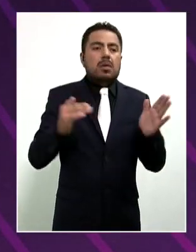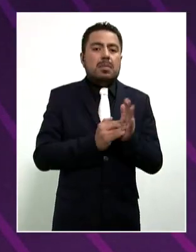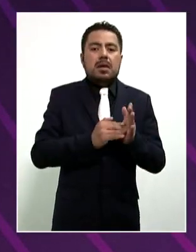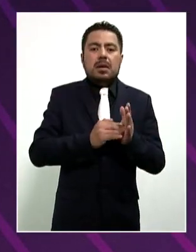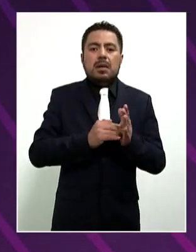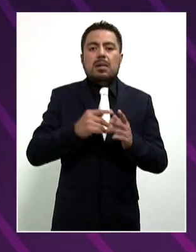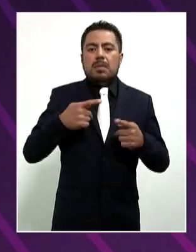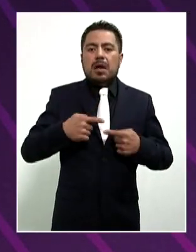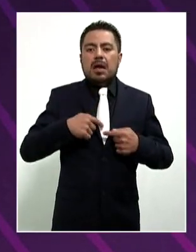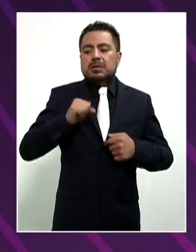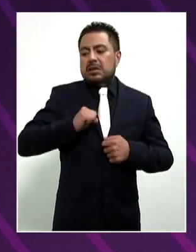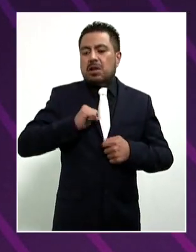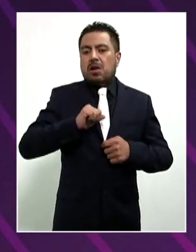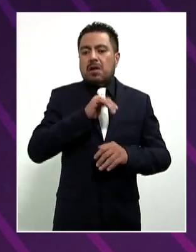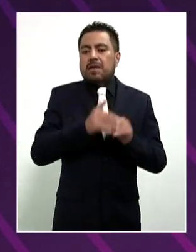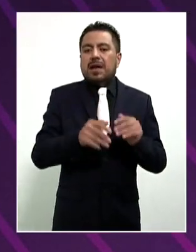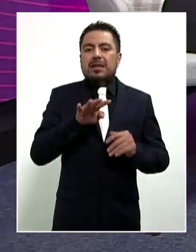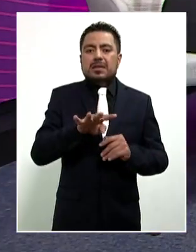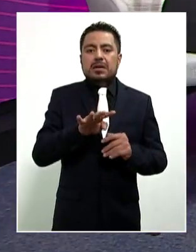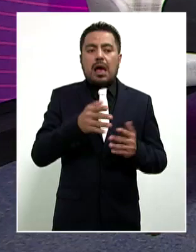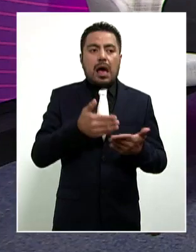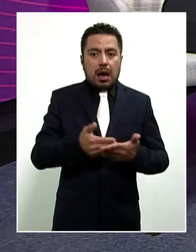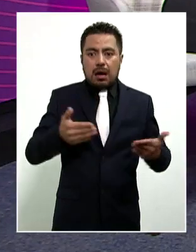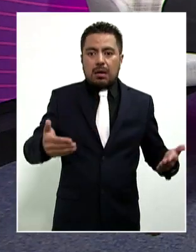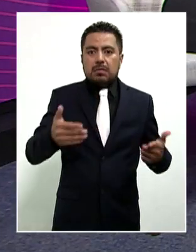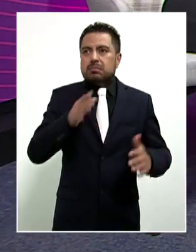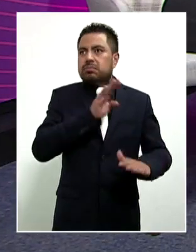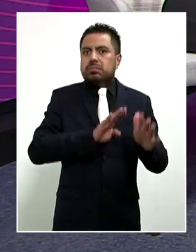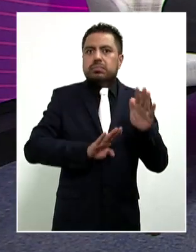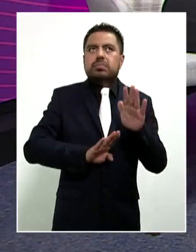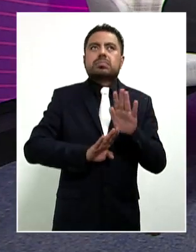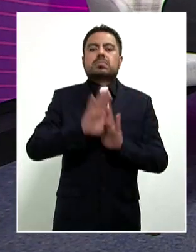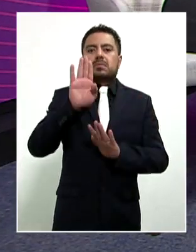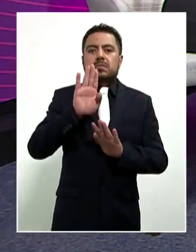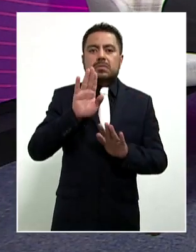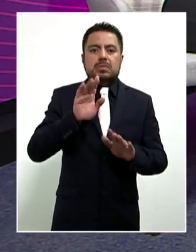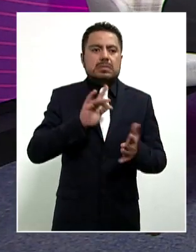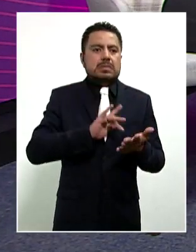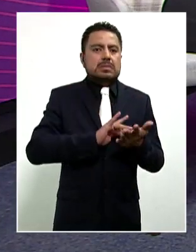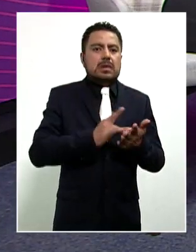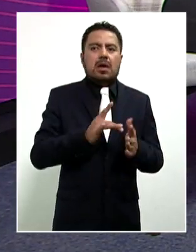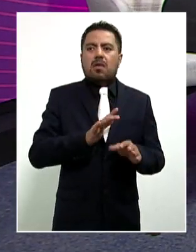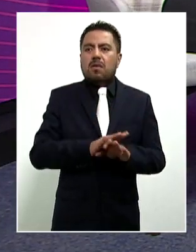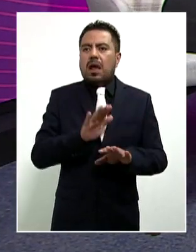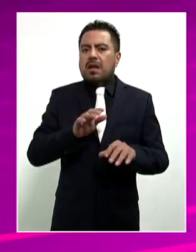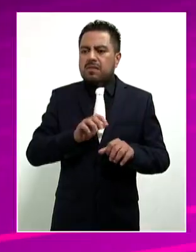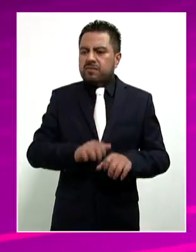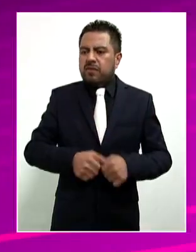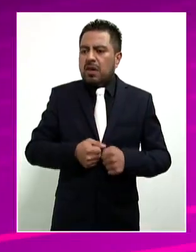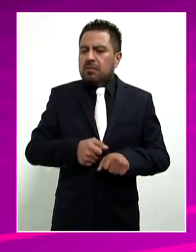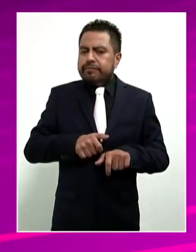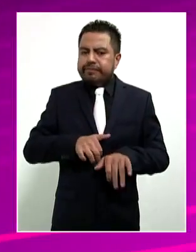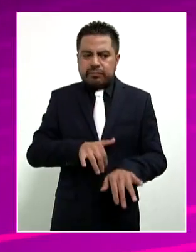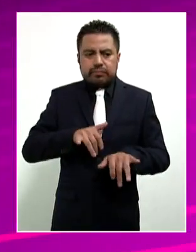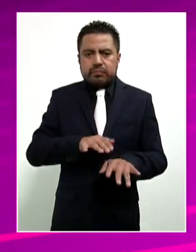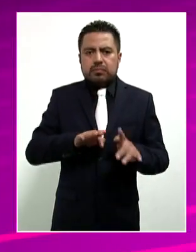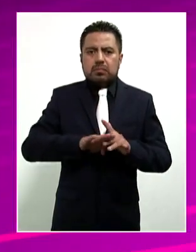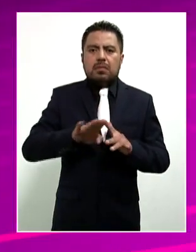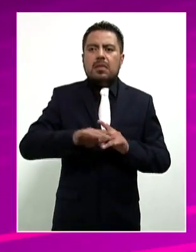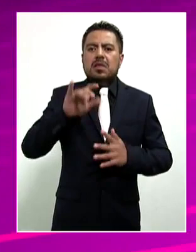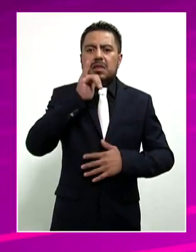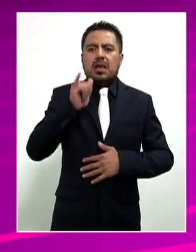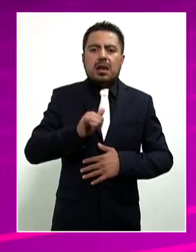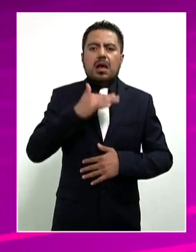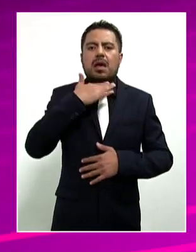y ahora es una gran potencia que hace y se debe en gran medida a las fuertes oleadas de inmigrantes